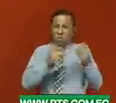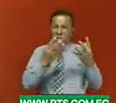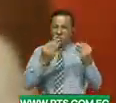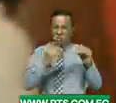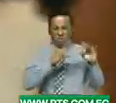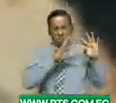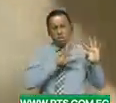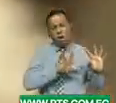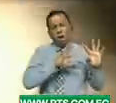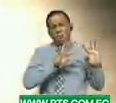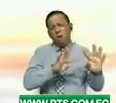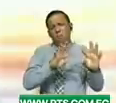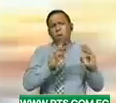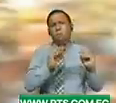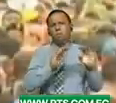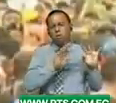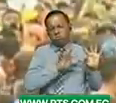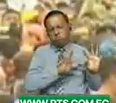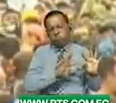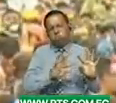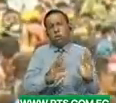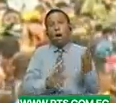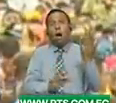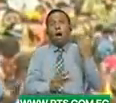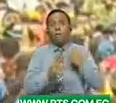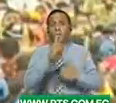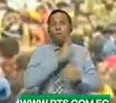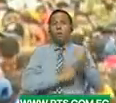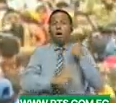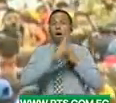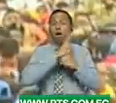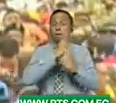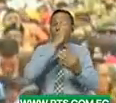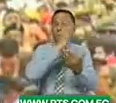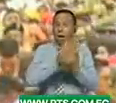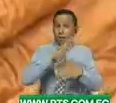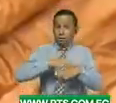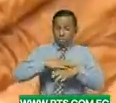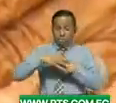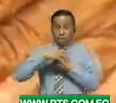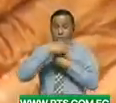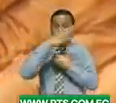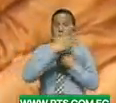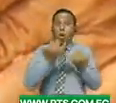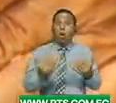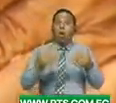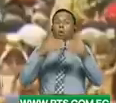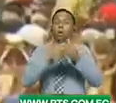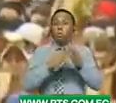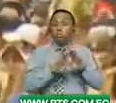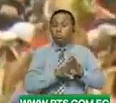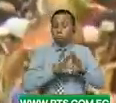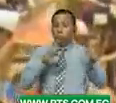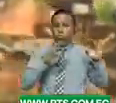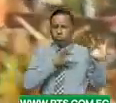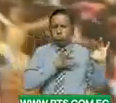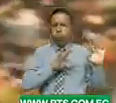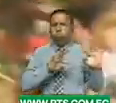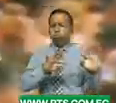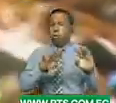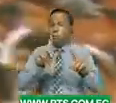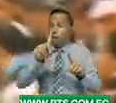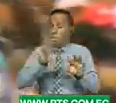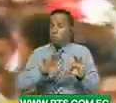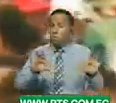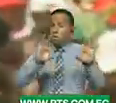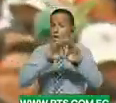por 2 años estuvieron suspendidos debido al COVID se llevarán a cabo bajo medidas de bioseguridad y, por supuesto,